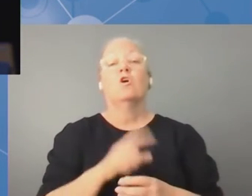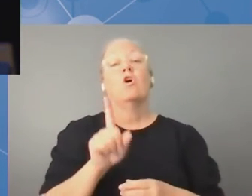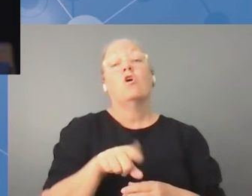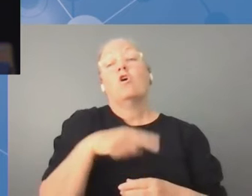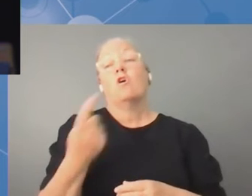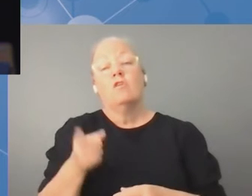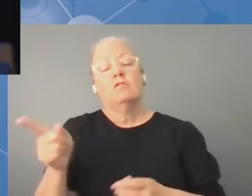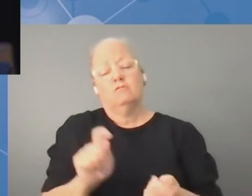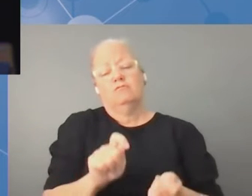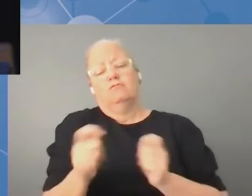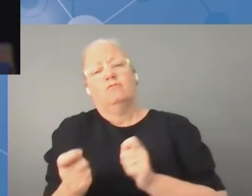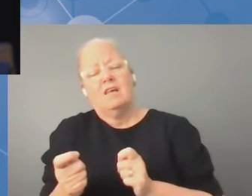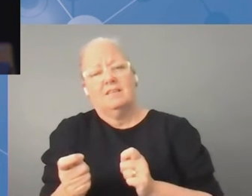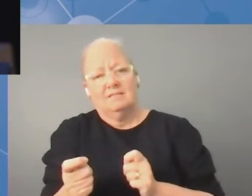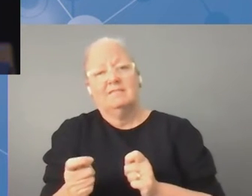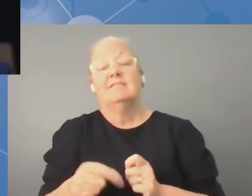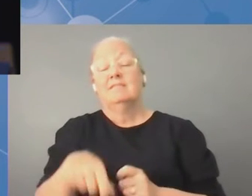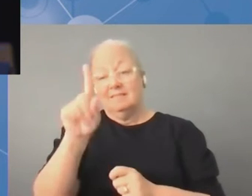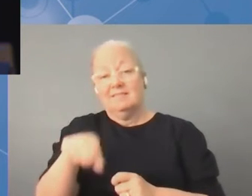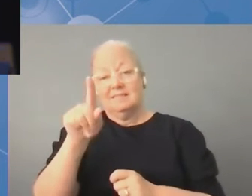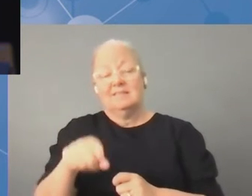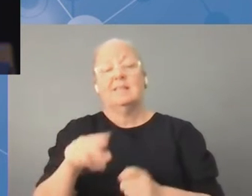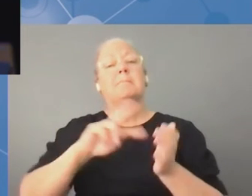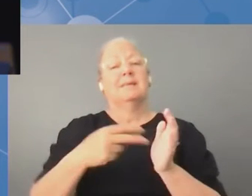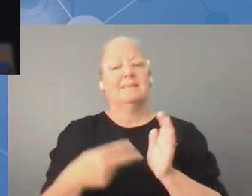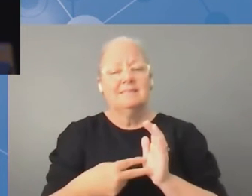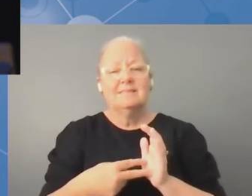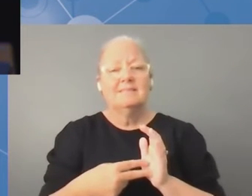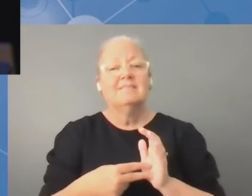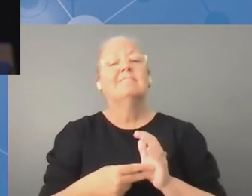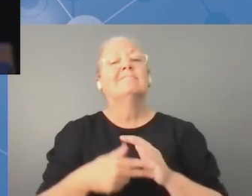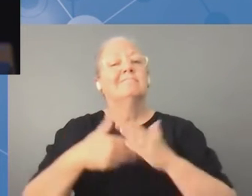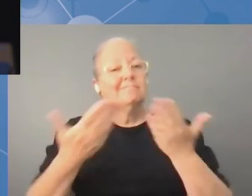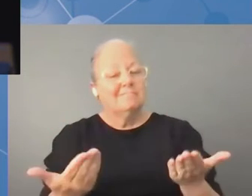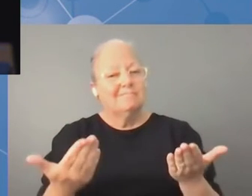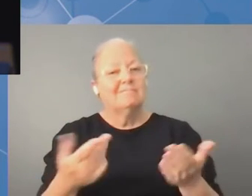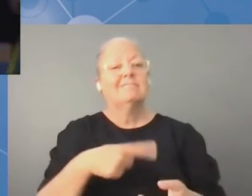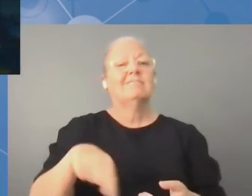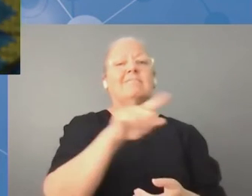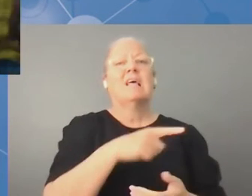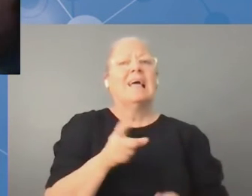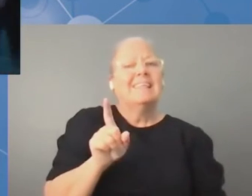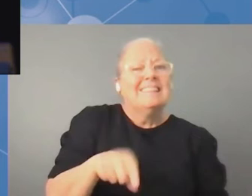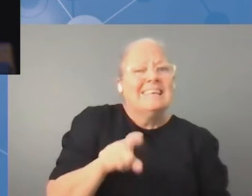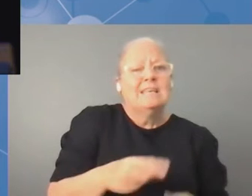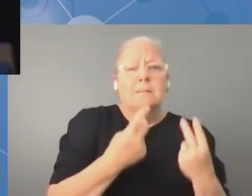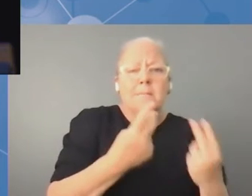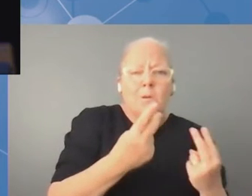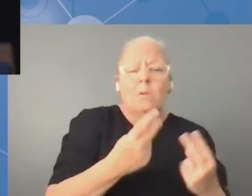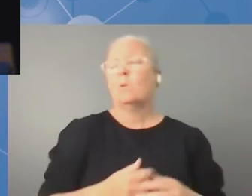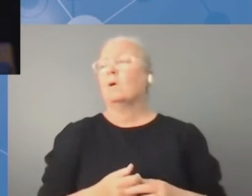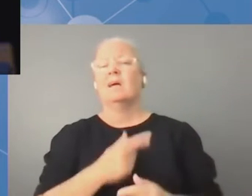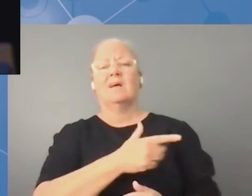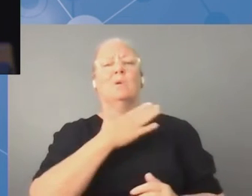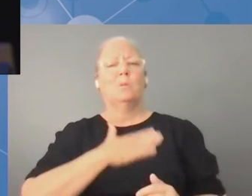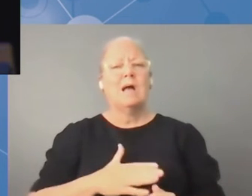hay muchos grupos, muchas organizaciones que tienen el acceso obstaculizado